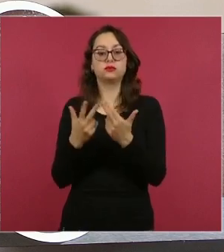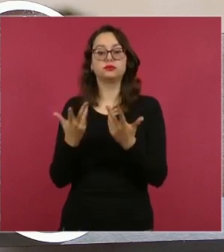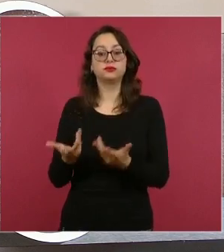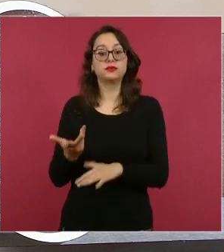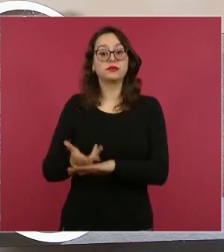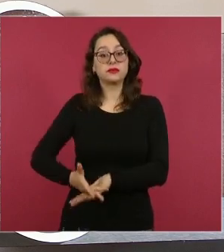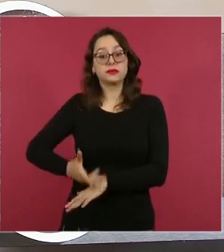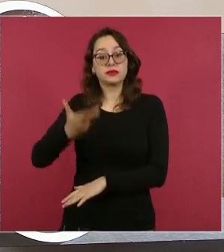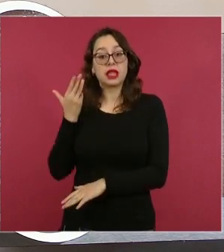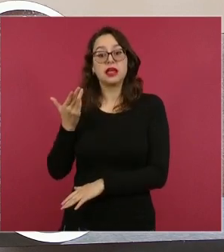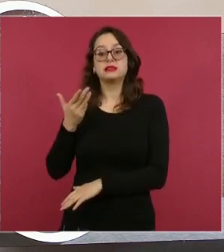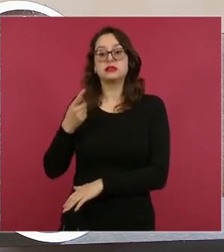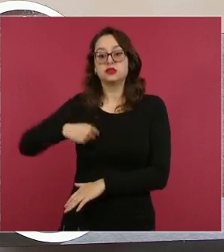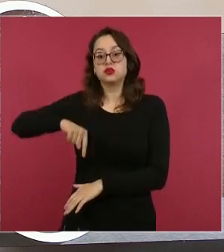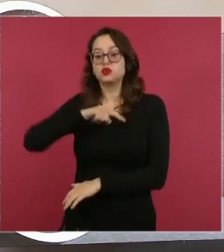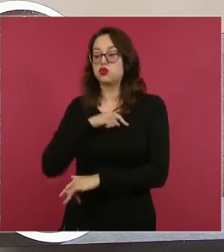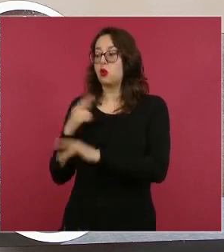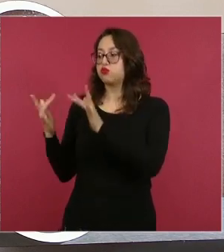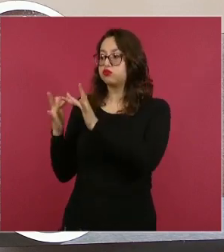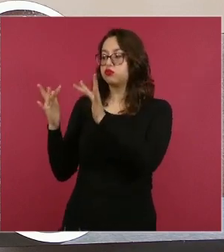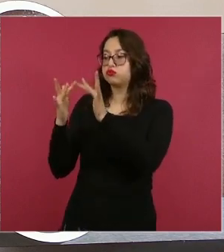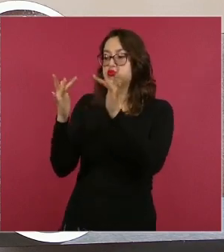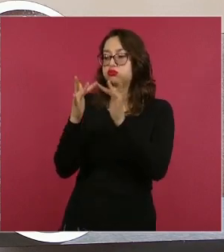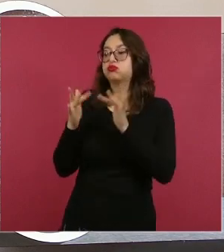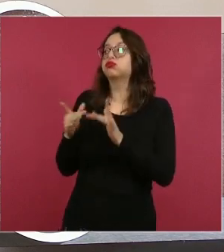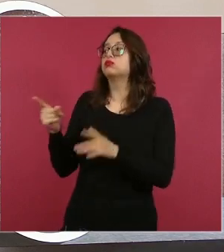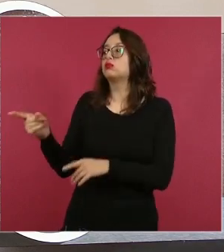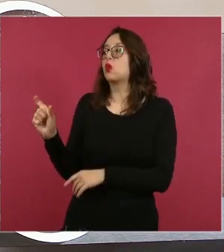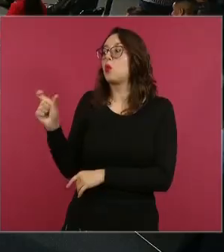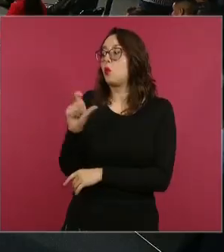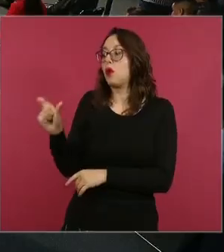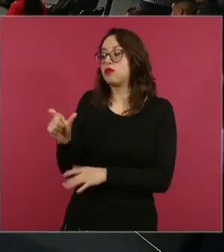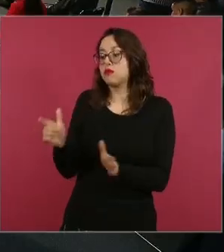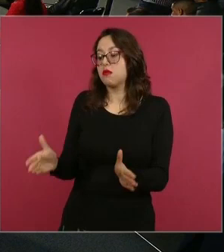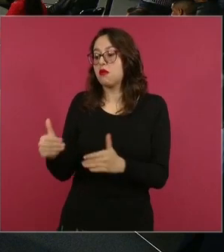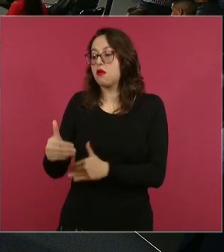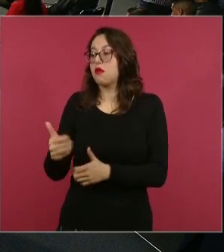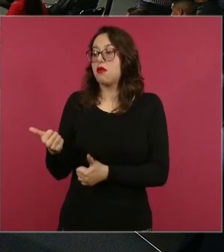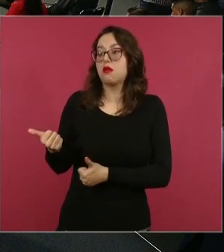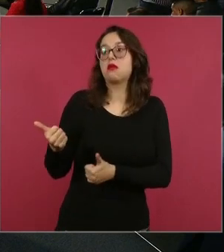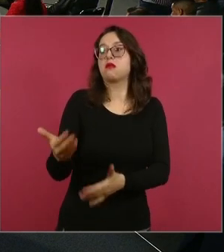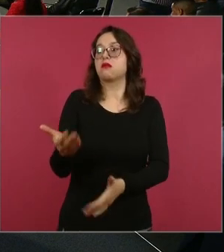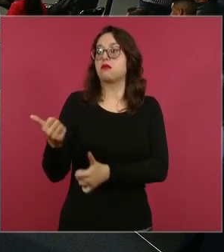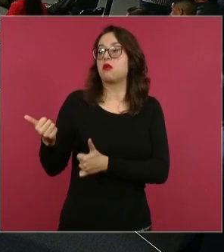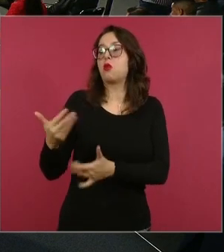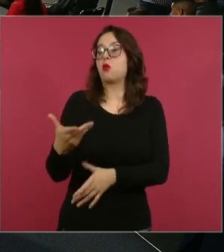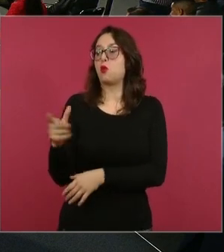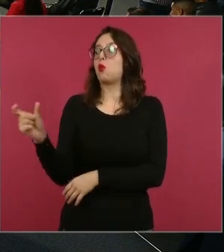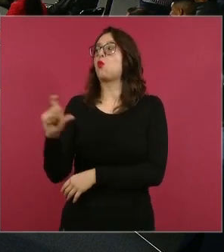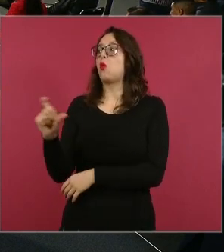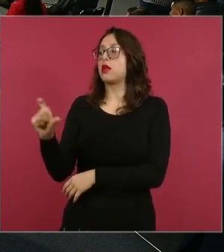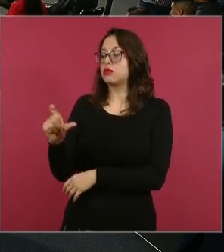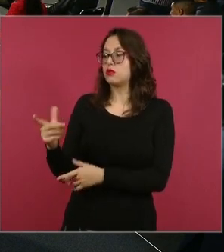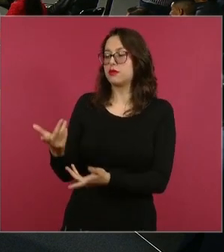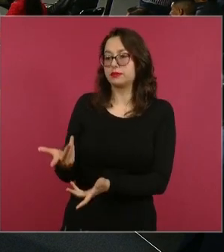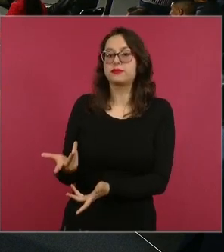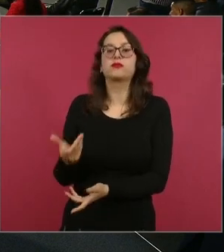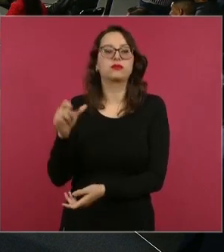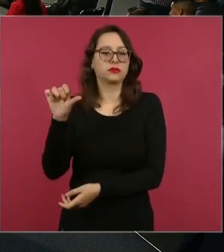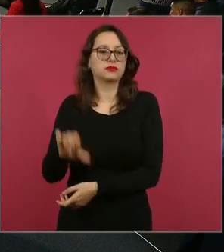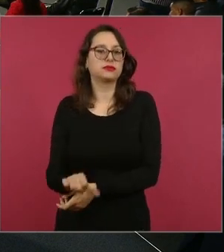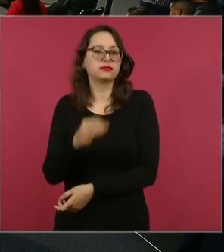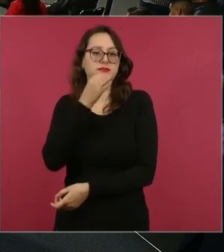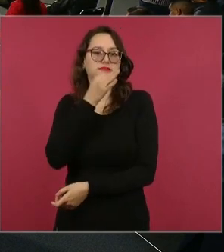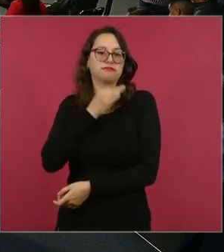a platicar La idea es que hoy nos digan a partir de Cuándo vamos a poder nos van a poder empezar a entregar los productos y tan